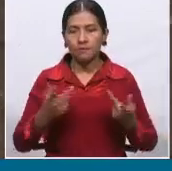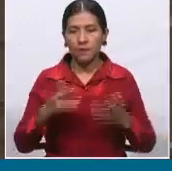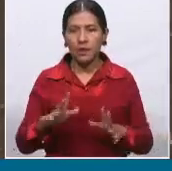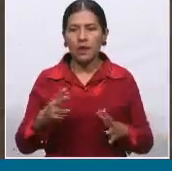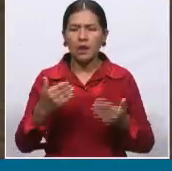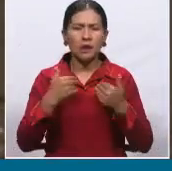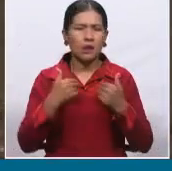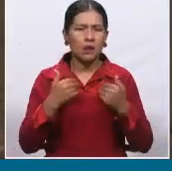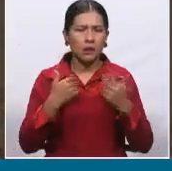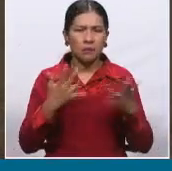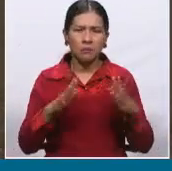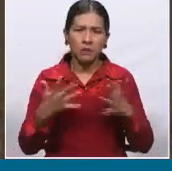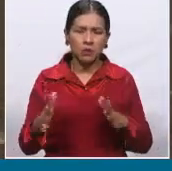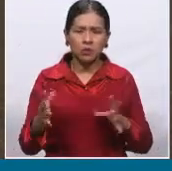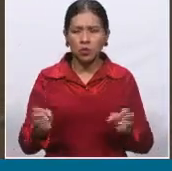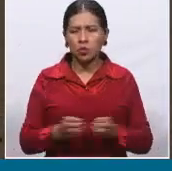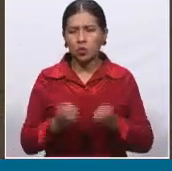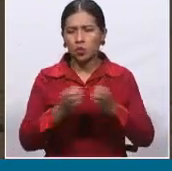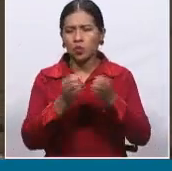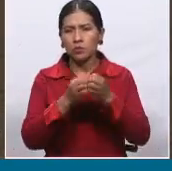realidad la cantidad de